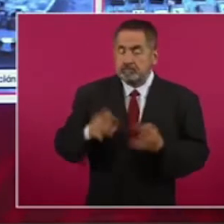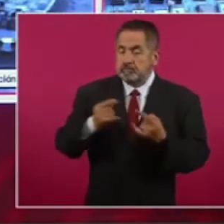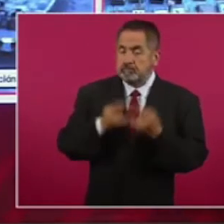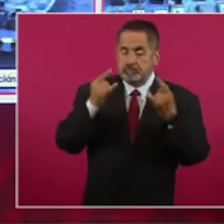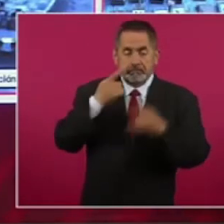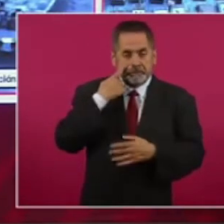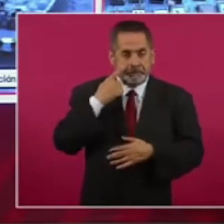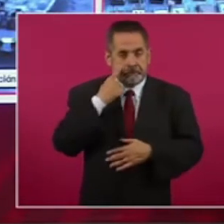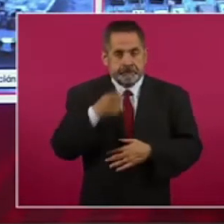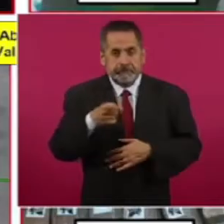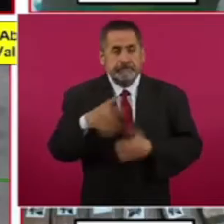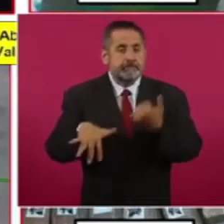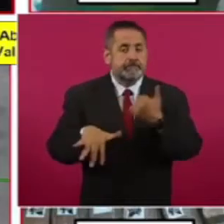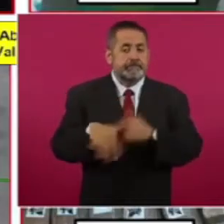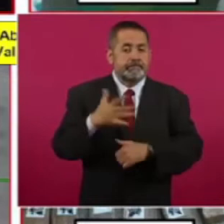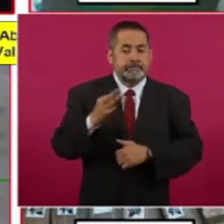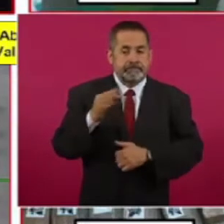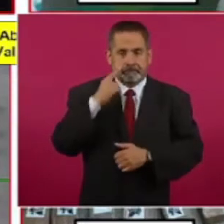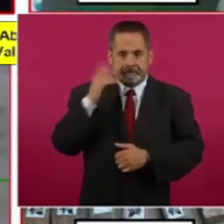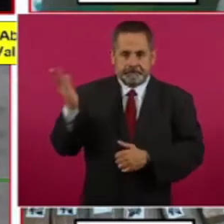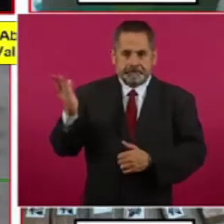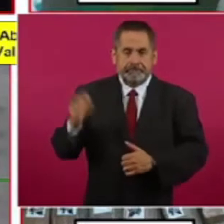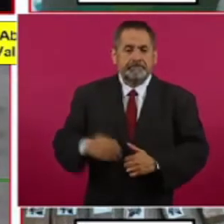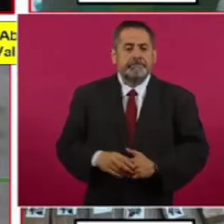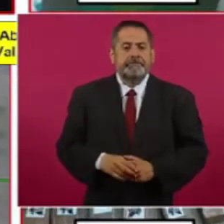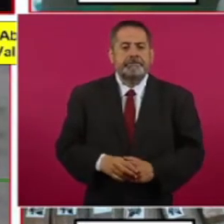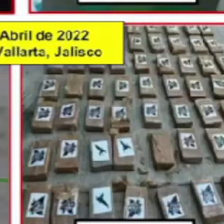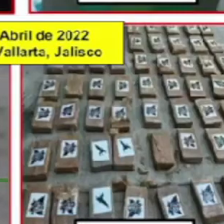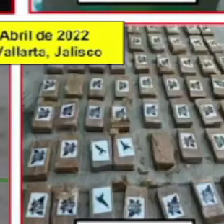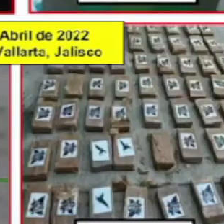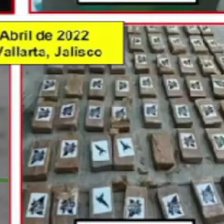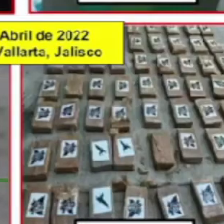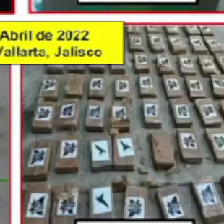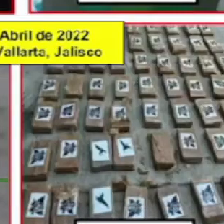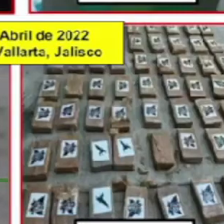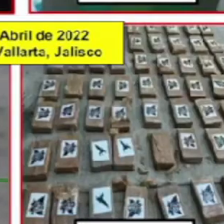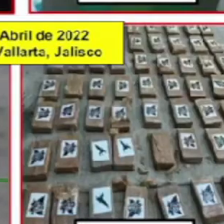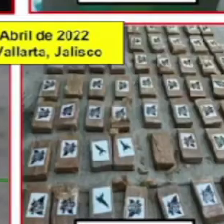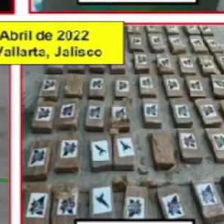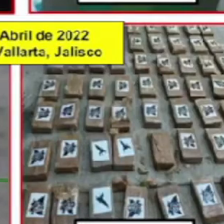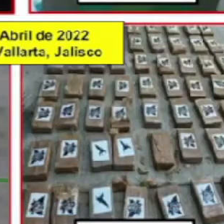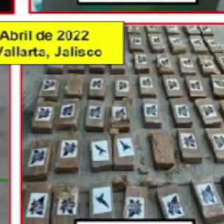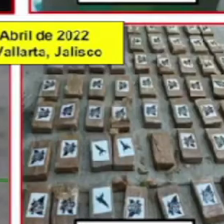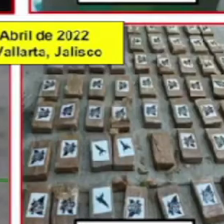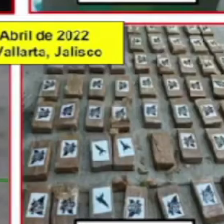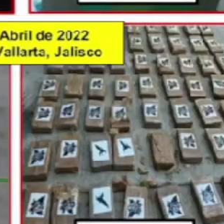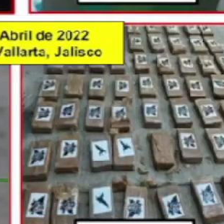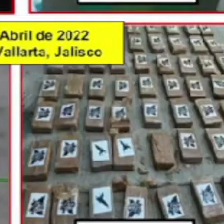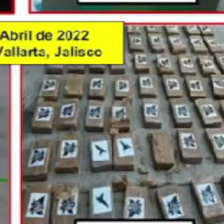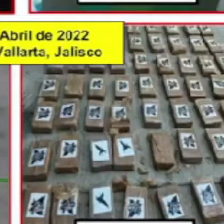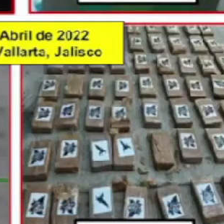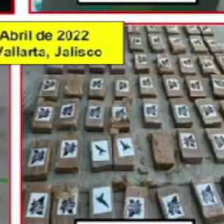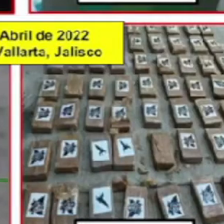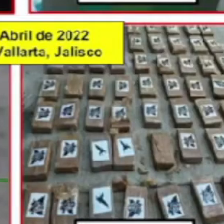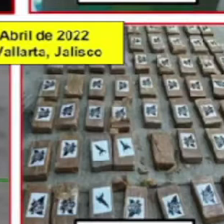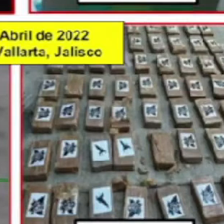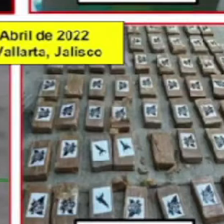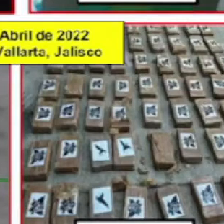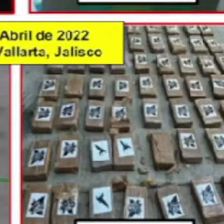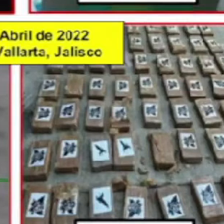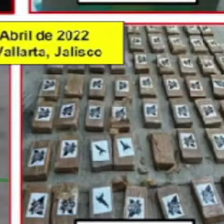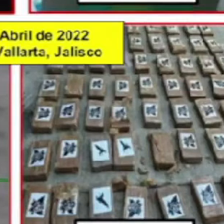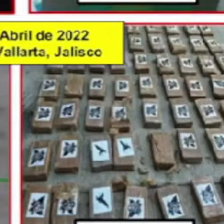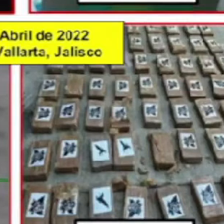El primero fue el 15 de febrero de este año en Mazatlán, el segundo fue el 17 de febrero en Puerto Chiapas,